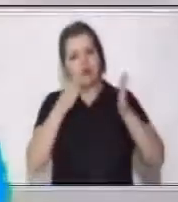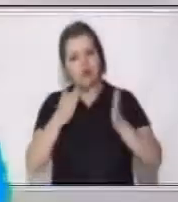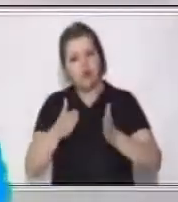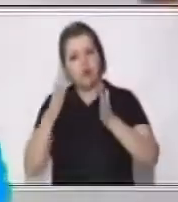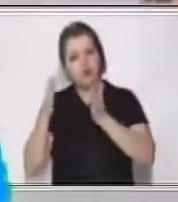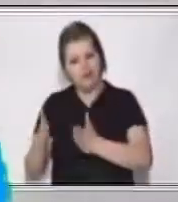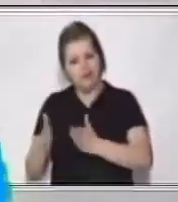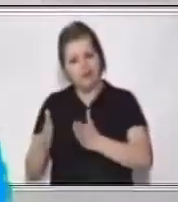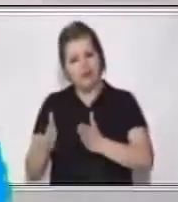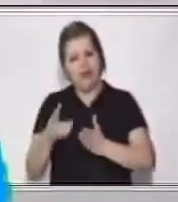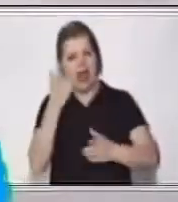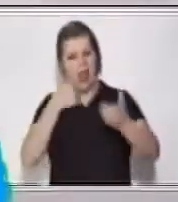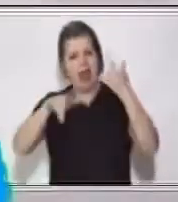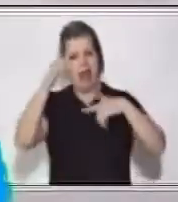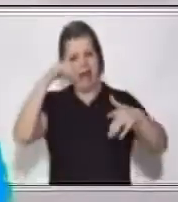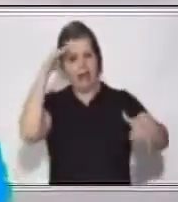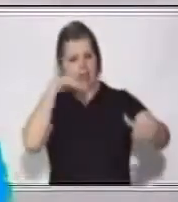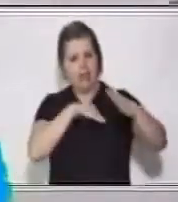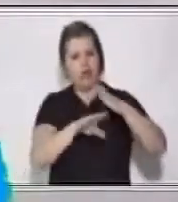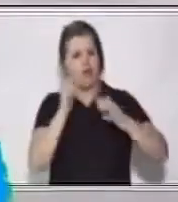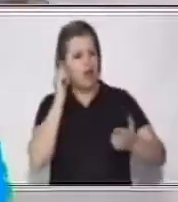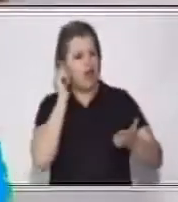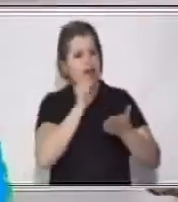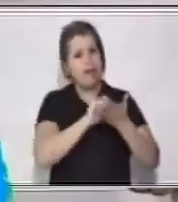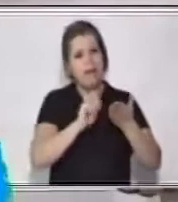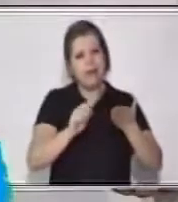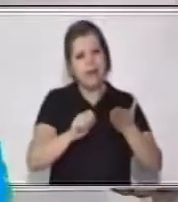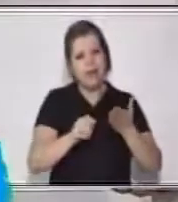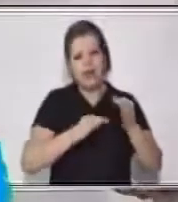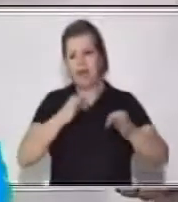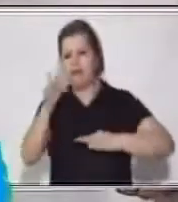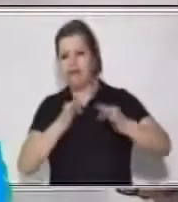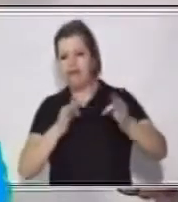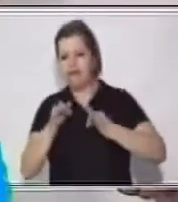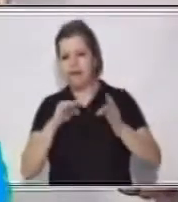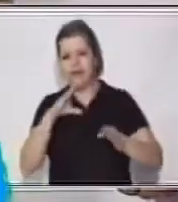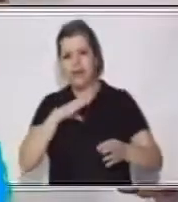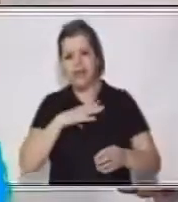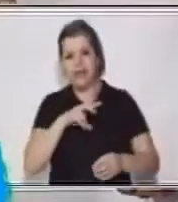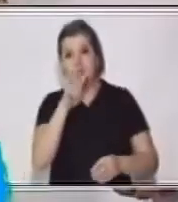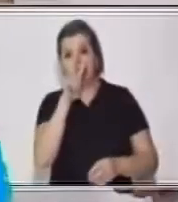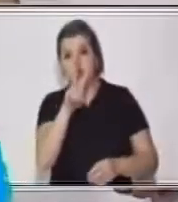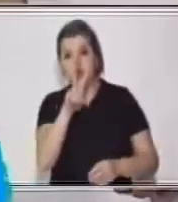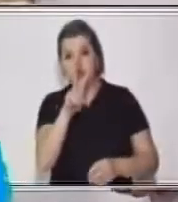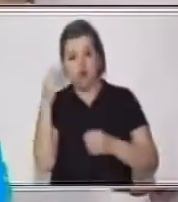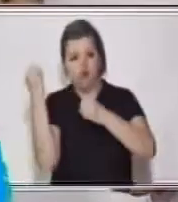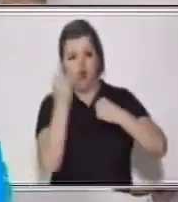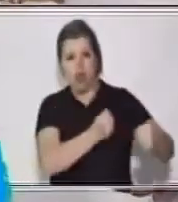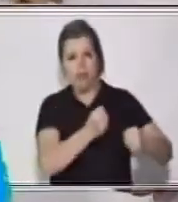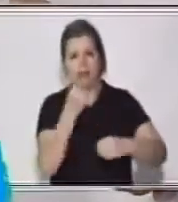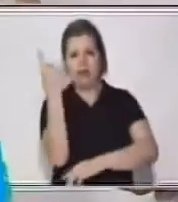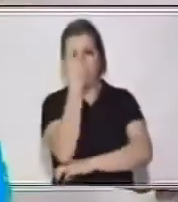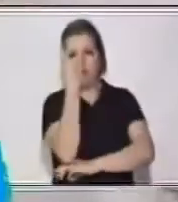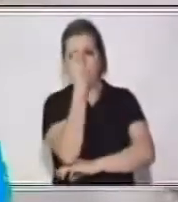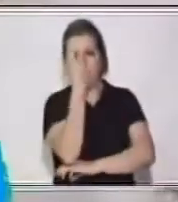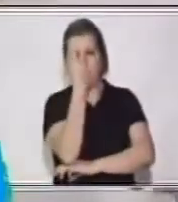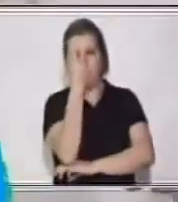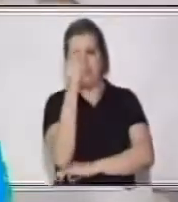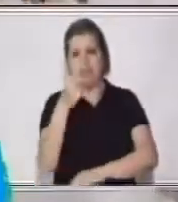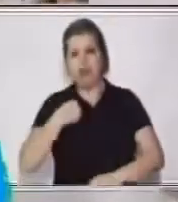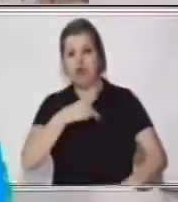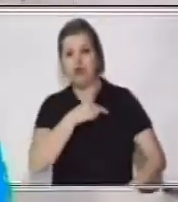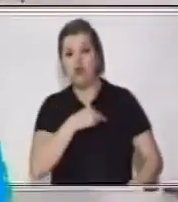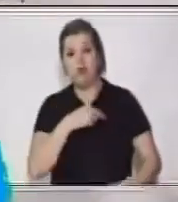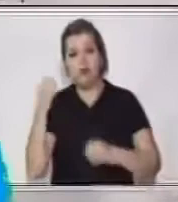lengua. Dentro de la gramática descriptiva van a existir dos pilares fundamentales y esos pilares nosotros los vamos